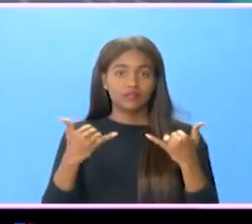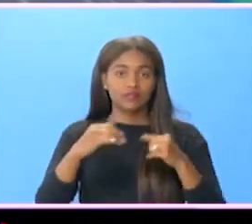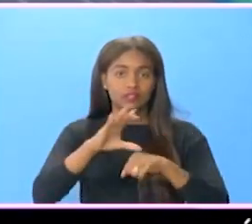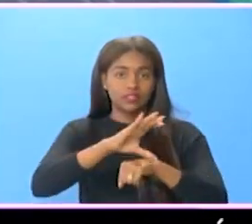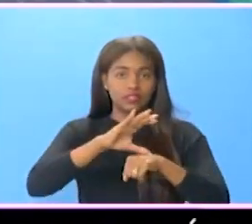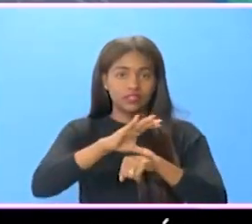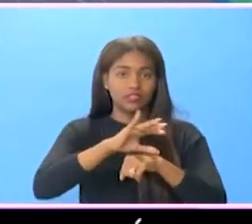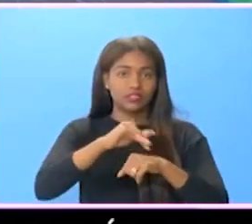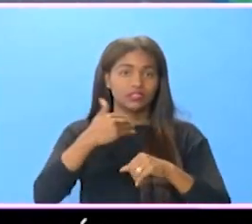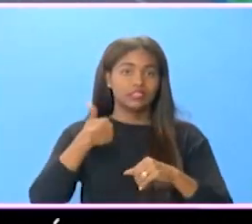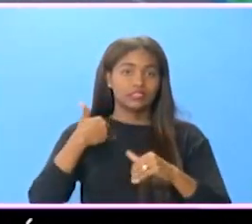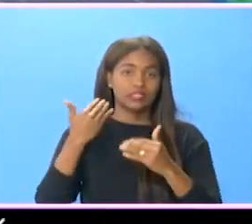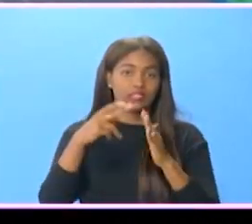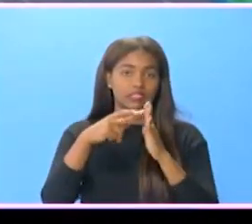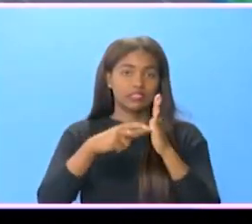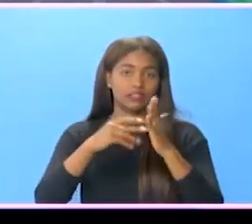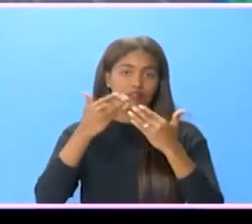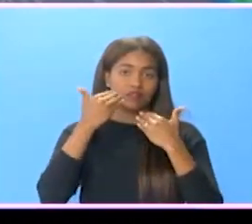caribeña tenemos